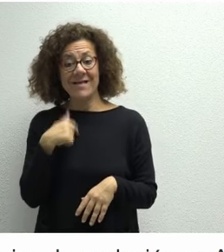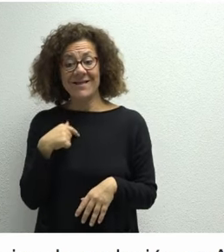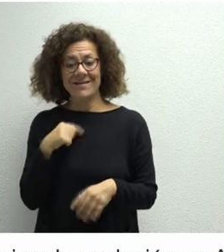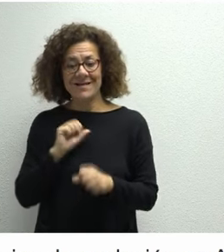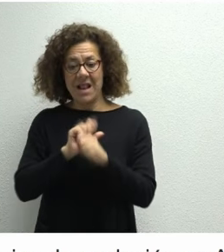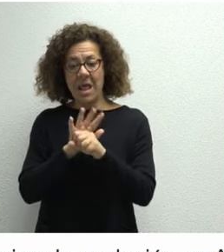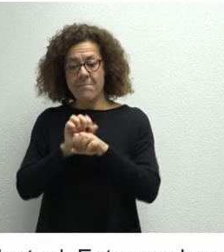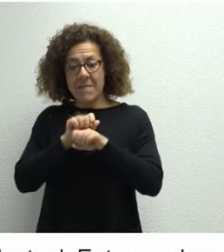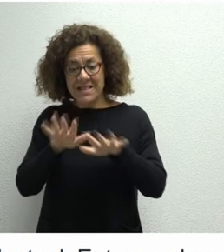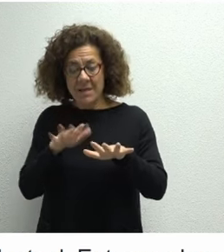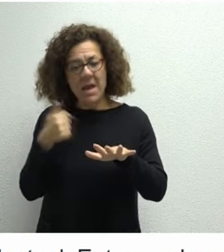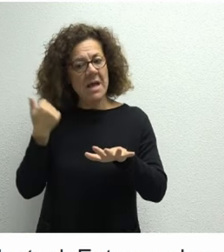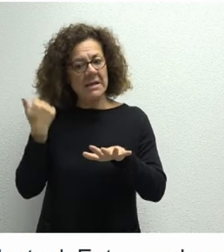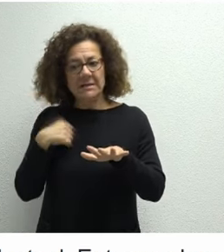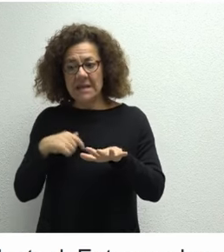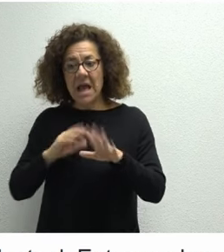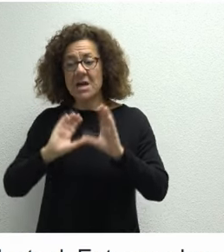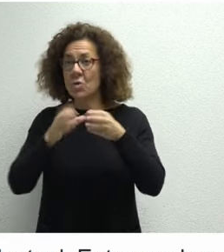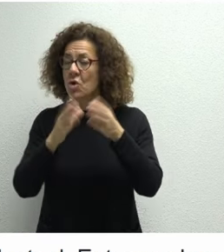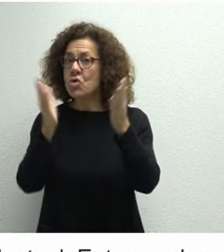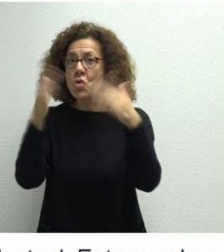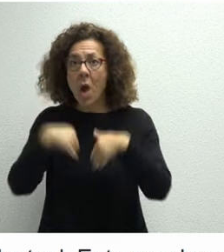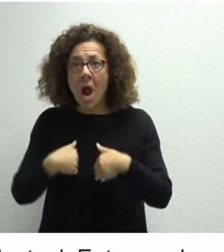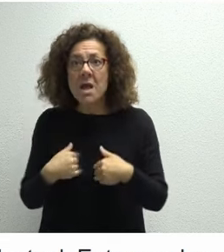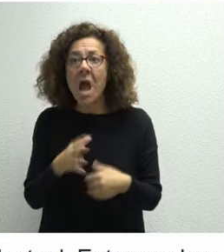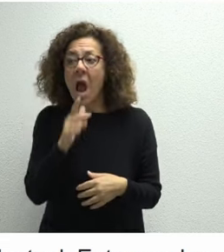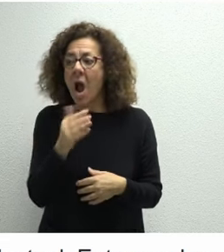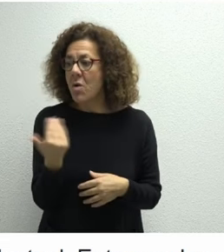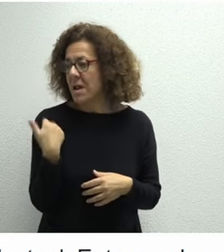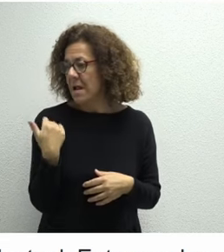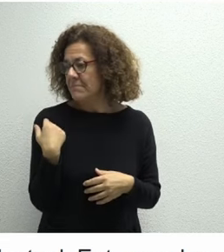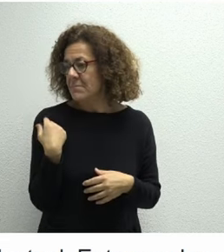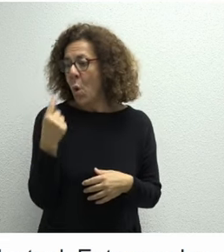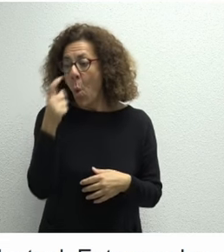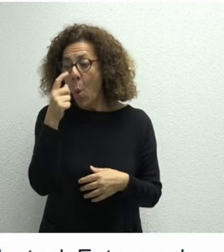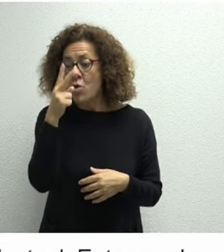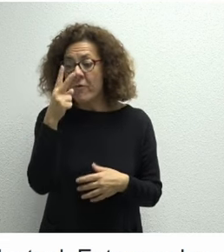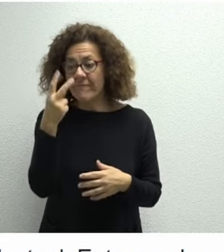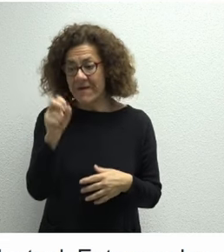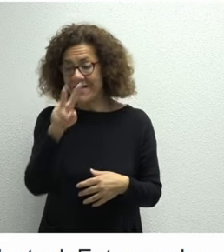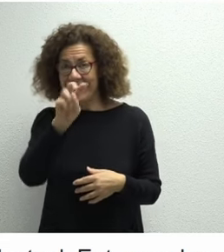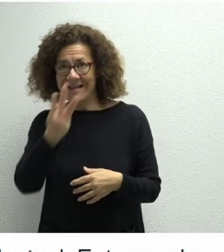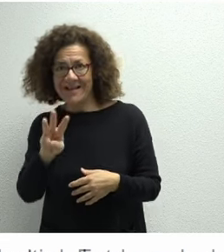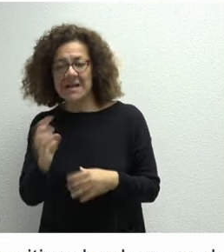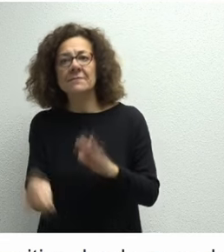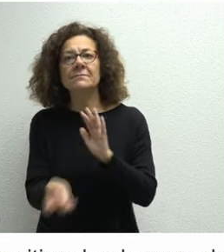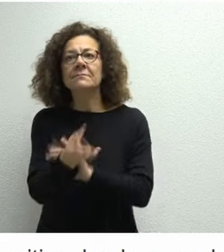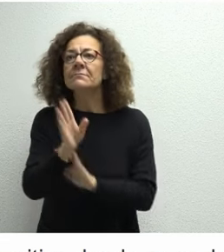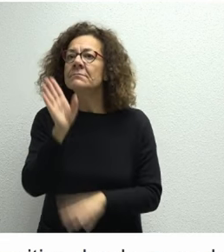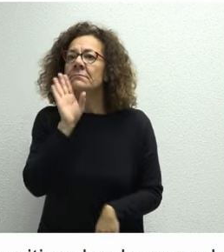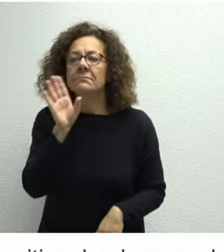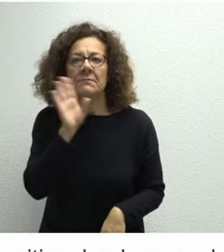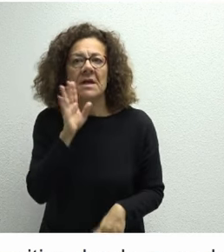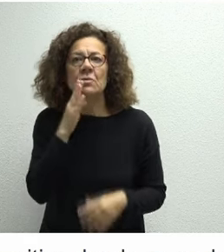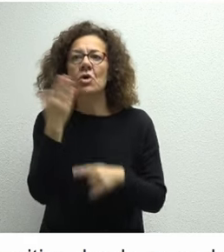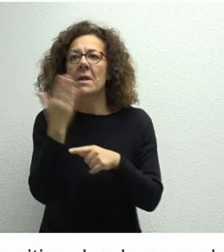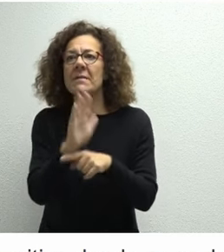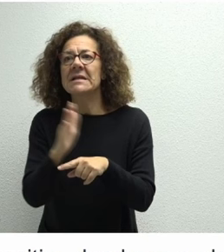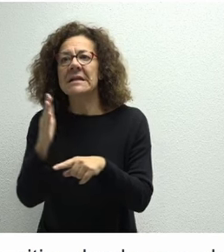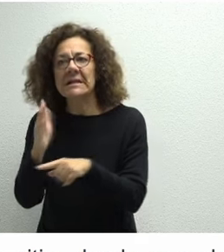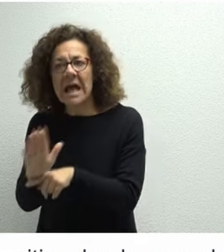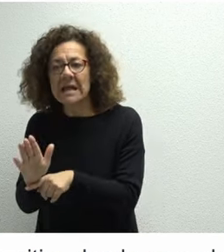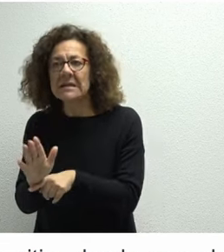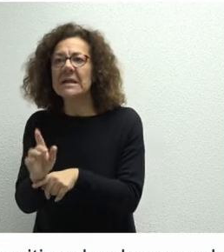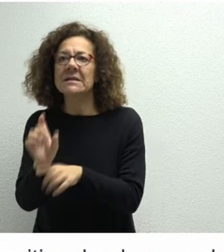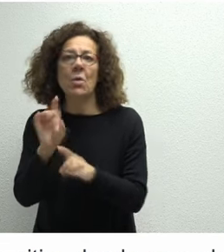pandemia se dejaron de reunir y las hemos reactivado ahora en junio de 2023 la componen Bueno pues los mismos no representantes que en